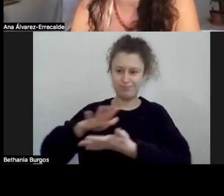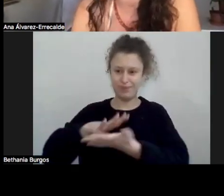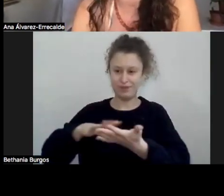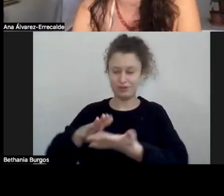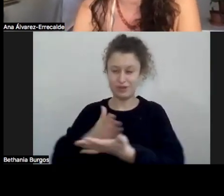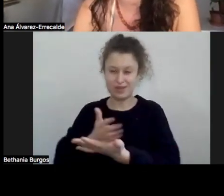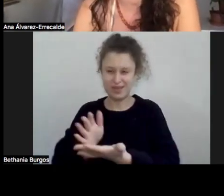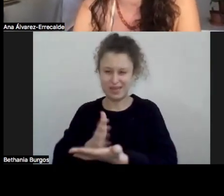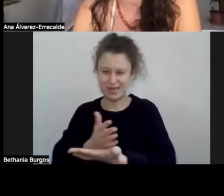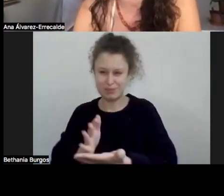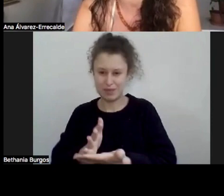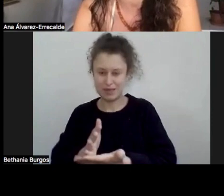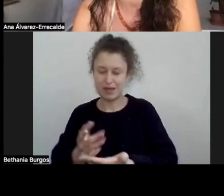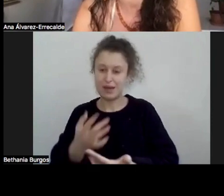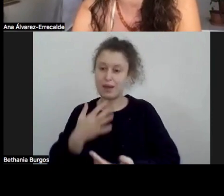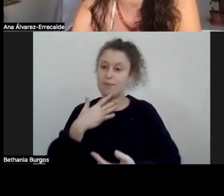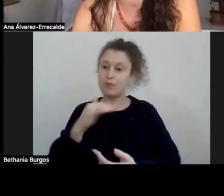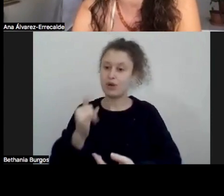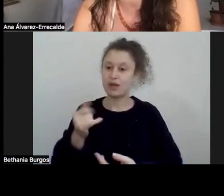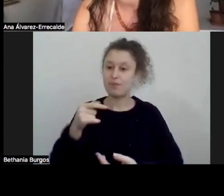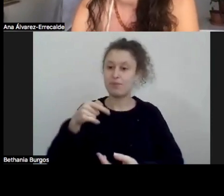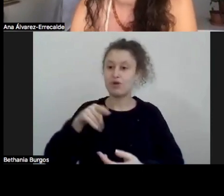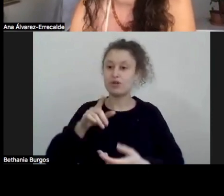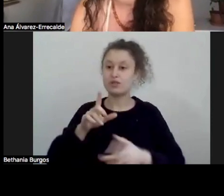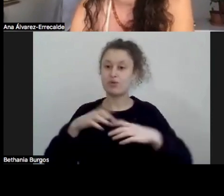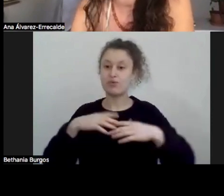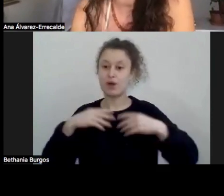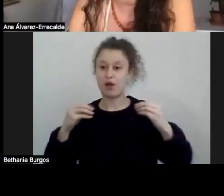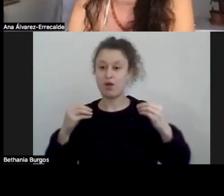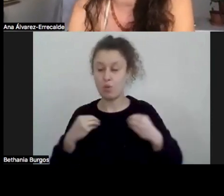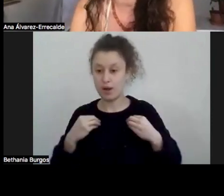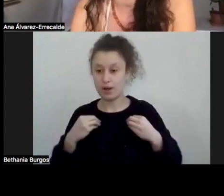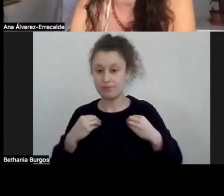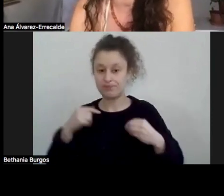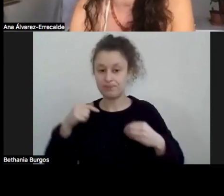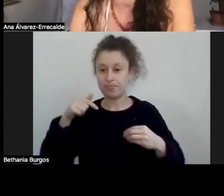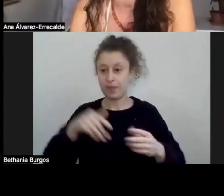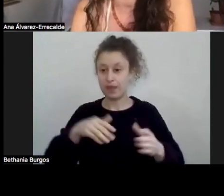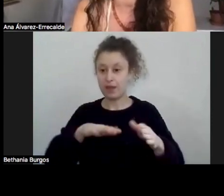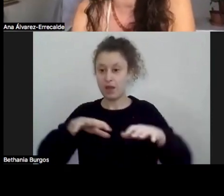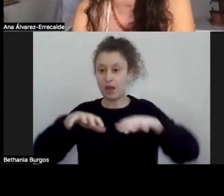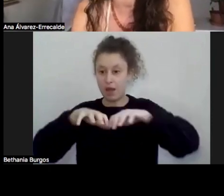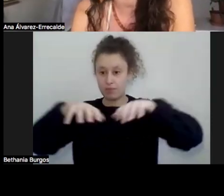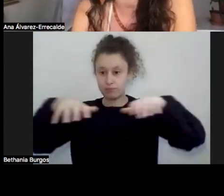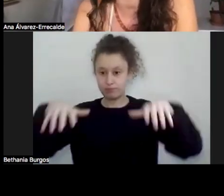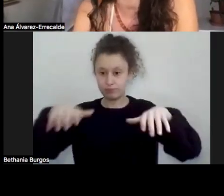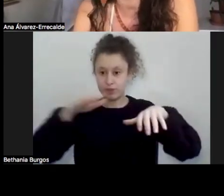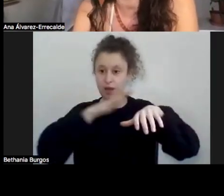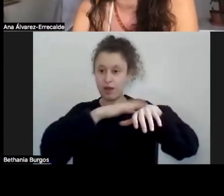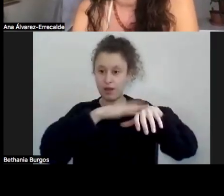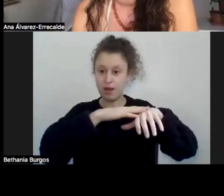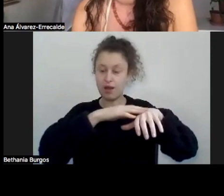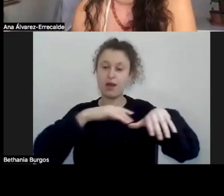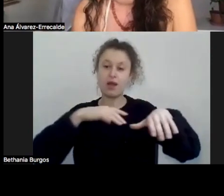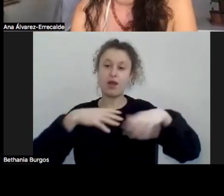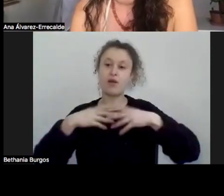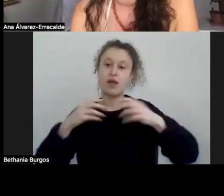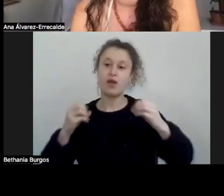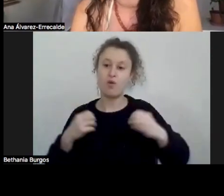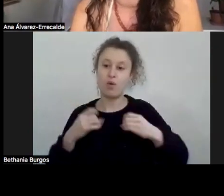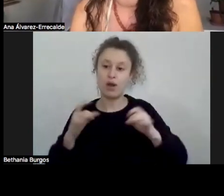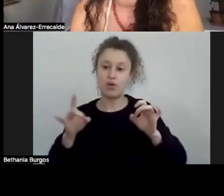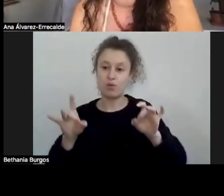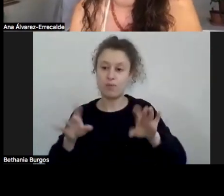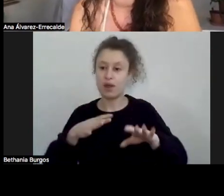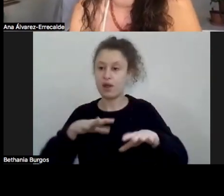vado especial para familias con niños en silla de ruedas y les dicen que es solo un minutito, ¿no? Pero no se tiene en cuenta todos